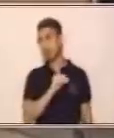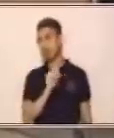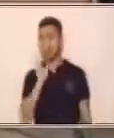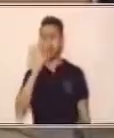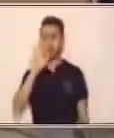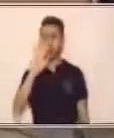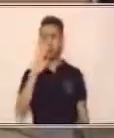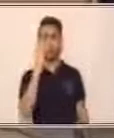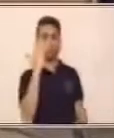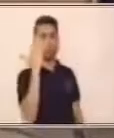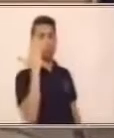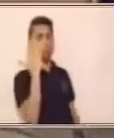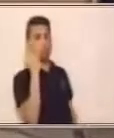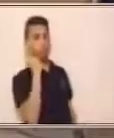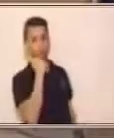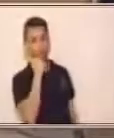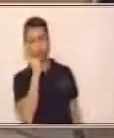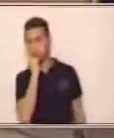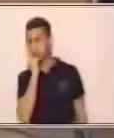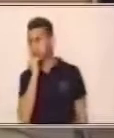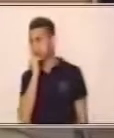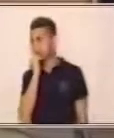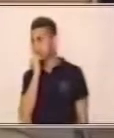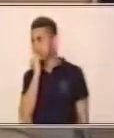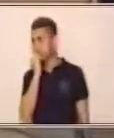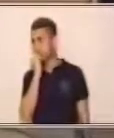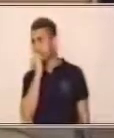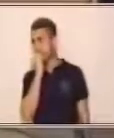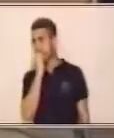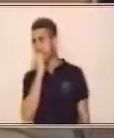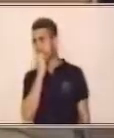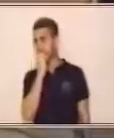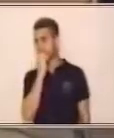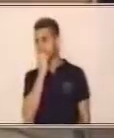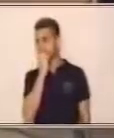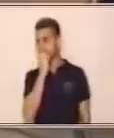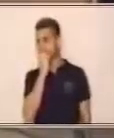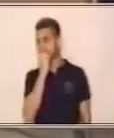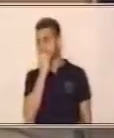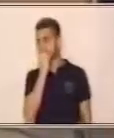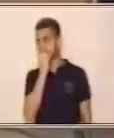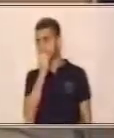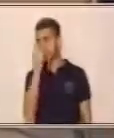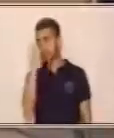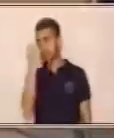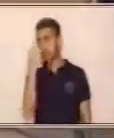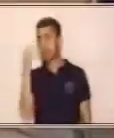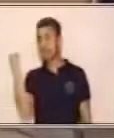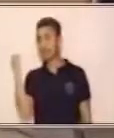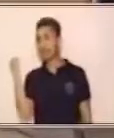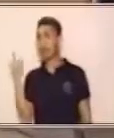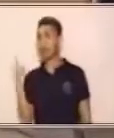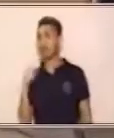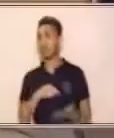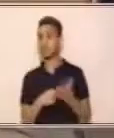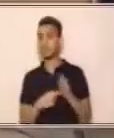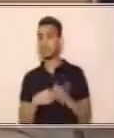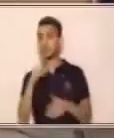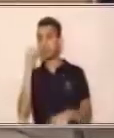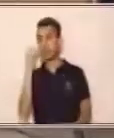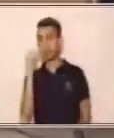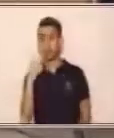vuelta? Sí, démosle vuelta. Y así lo vamos a ubicar entonces en nuestro buzón. Para que no nos perdamos,